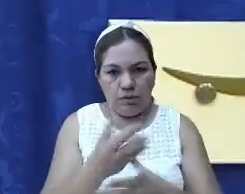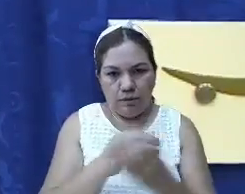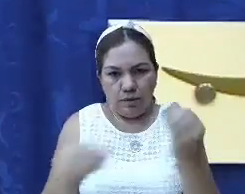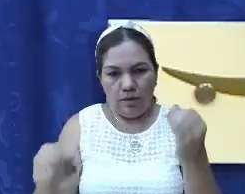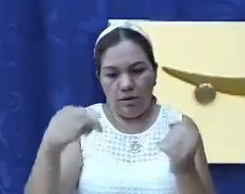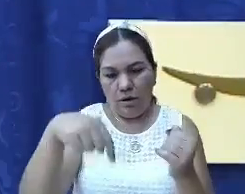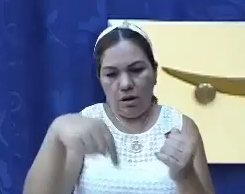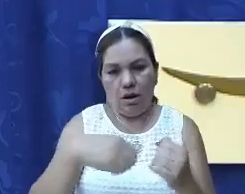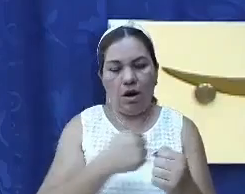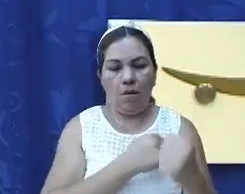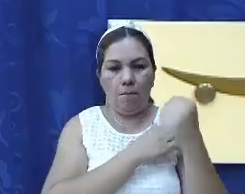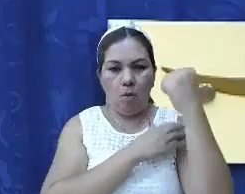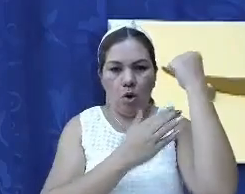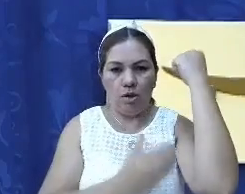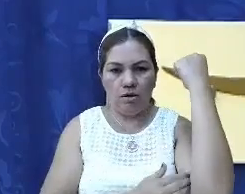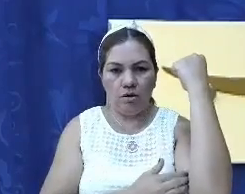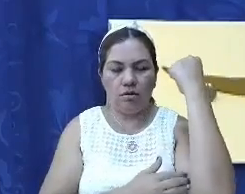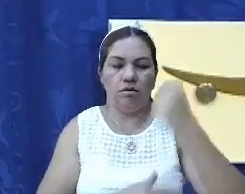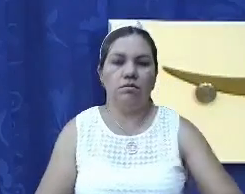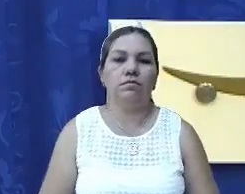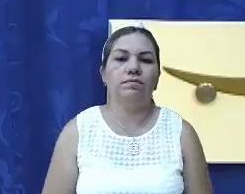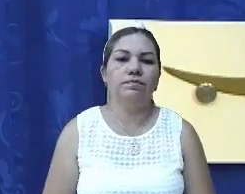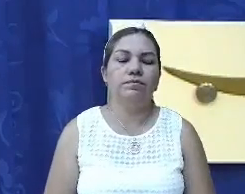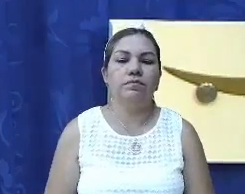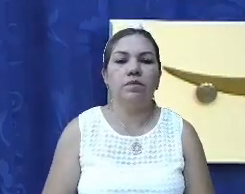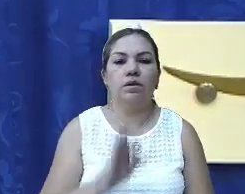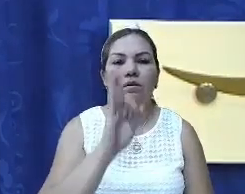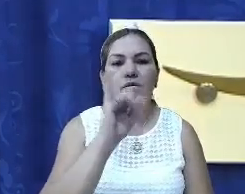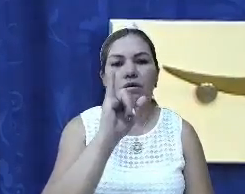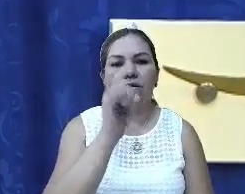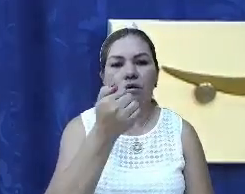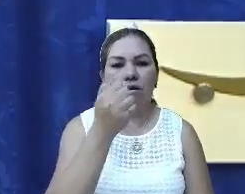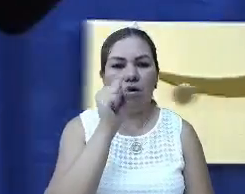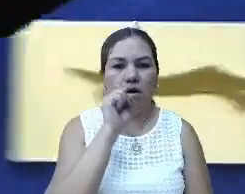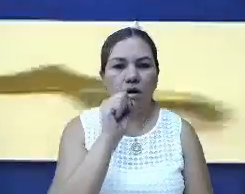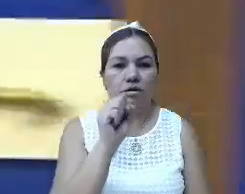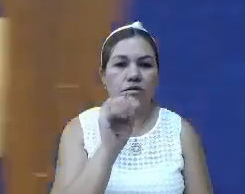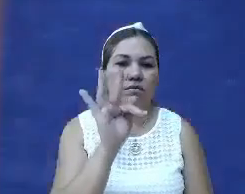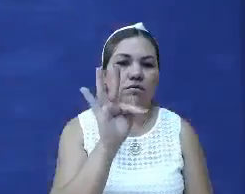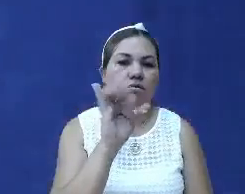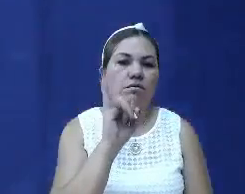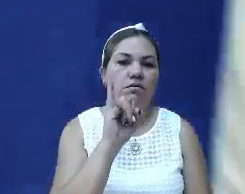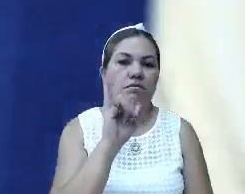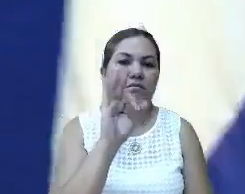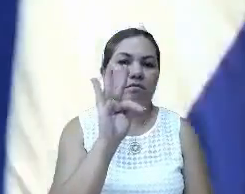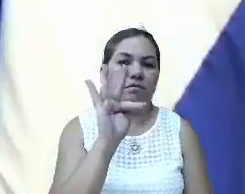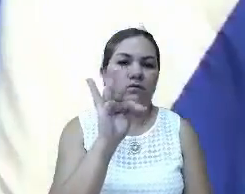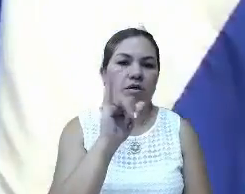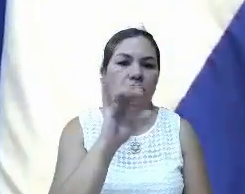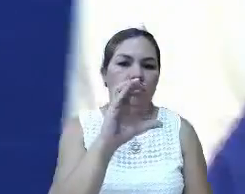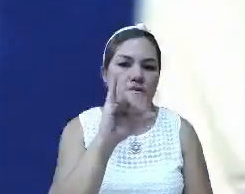los días son difíciles. Estamos viendo, amados, pastores,